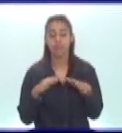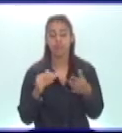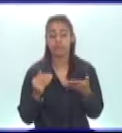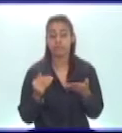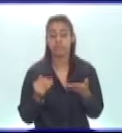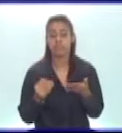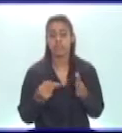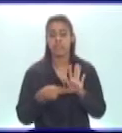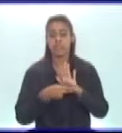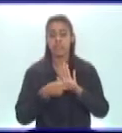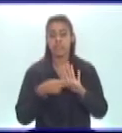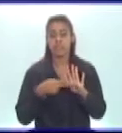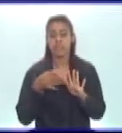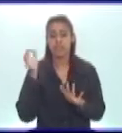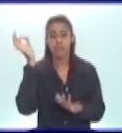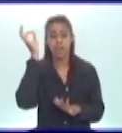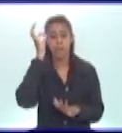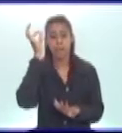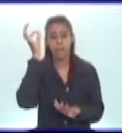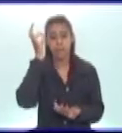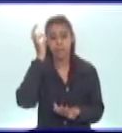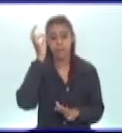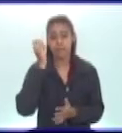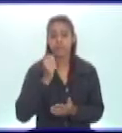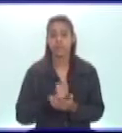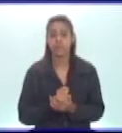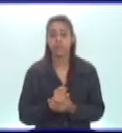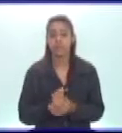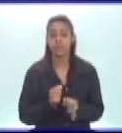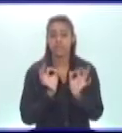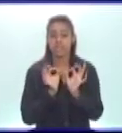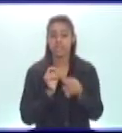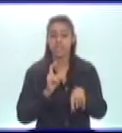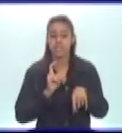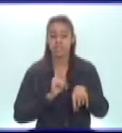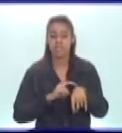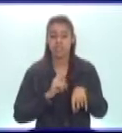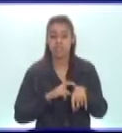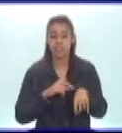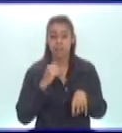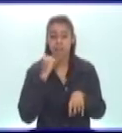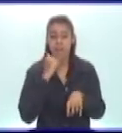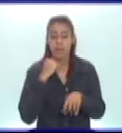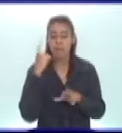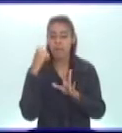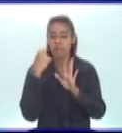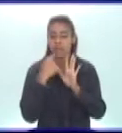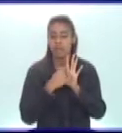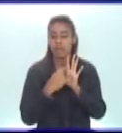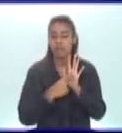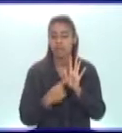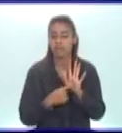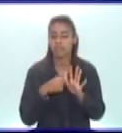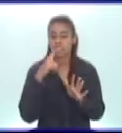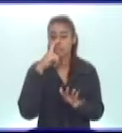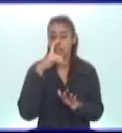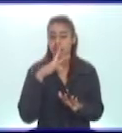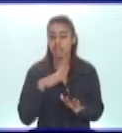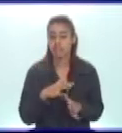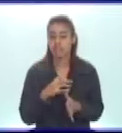de la asignatura lengua española, que es la que más tiempo le vamos a dedicar por las características que tienen nuestros